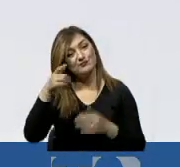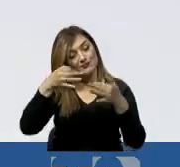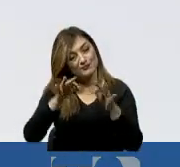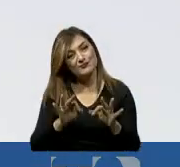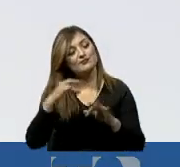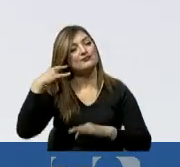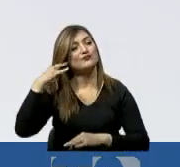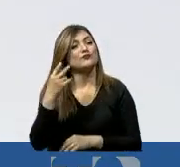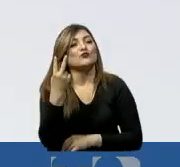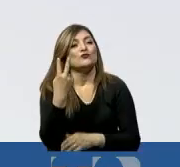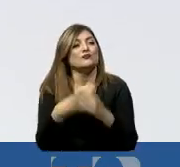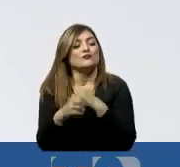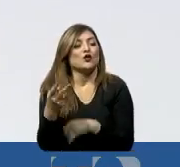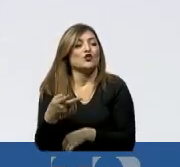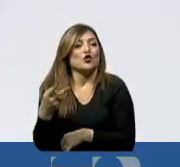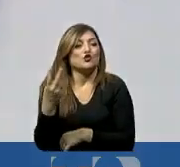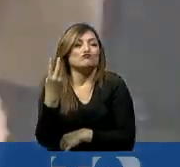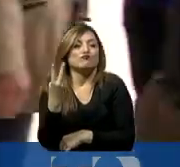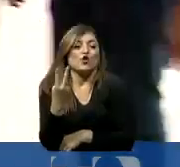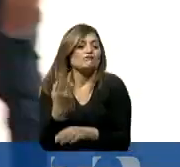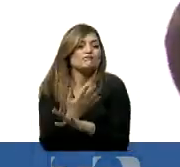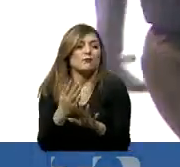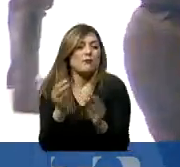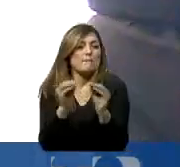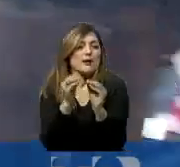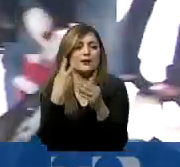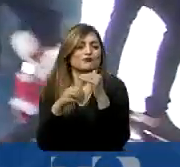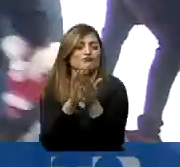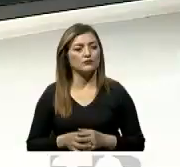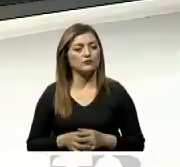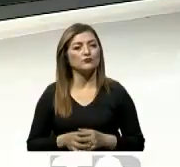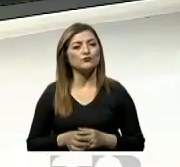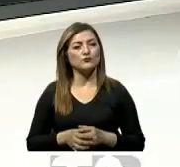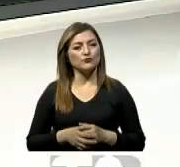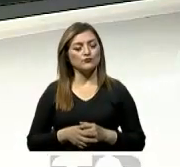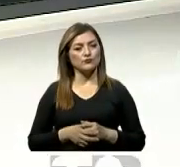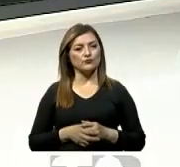dos niñas son las únicas hijas de esta pareja detenida. Luis Alfredo Zúñiga, 24 horas.